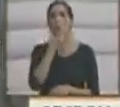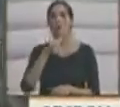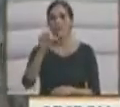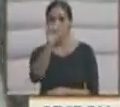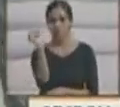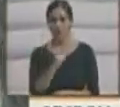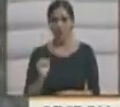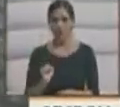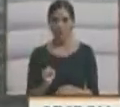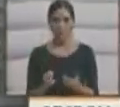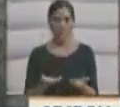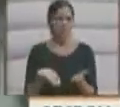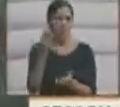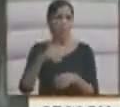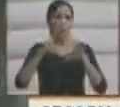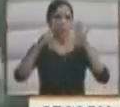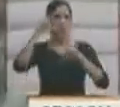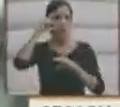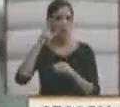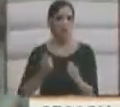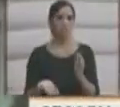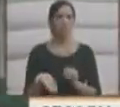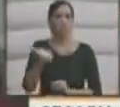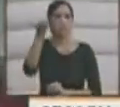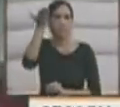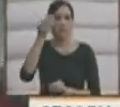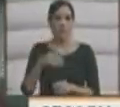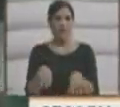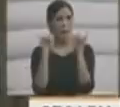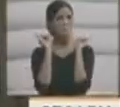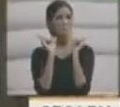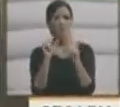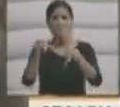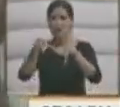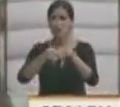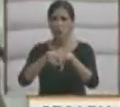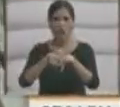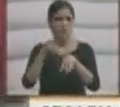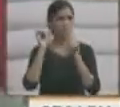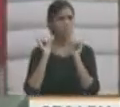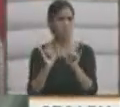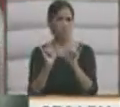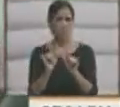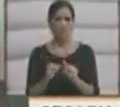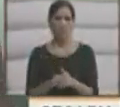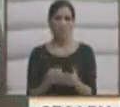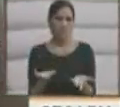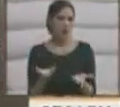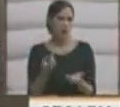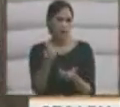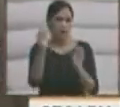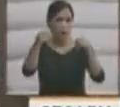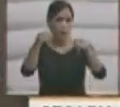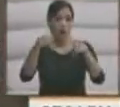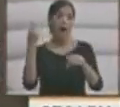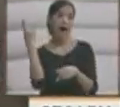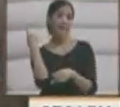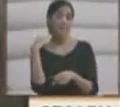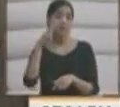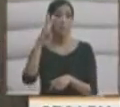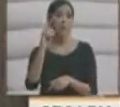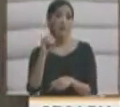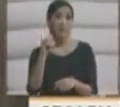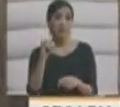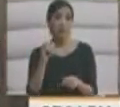Como 7 días. No, ¿las mismas, Cholita? Las mismas. ¿Cuánto estaba esa bolsa? Ayer estaba en 20, la total que está allá